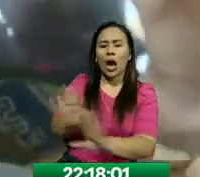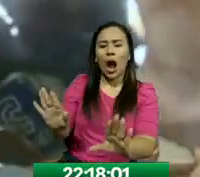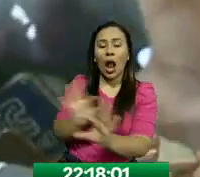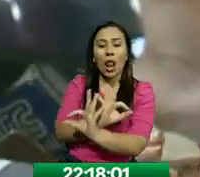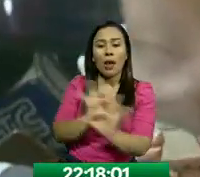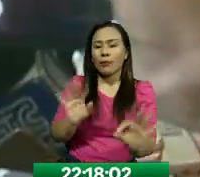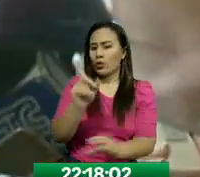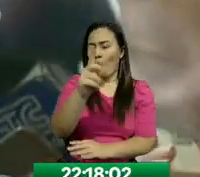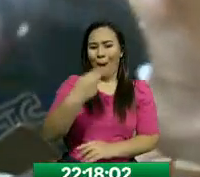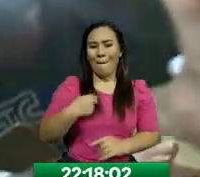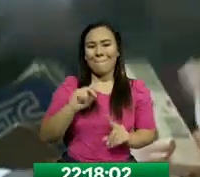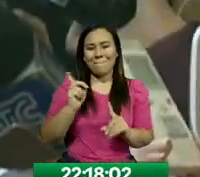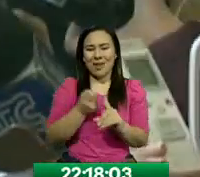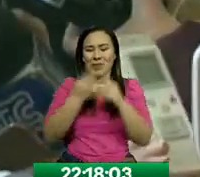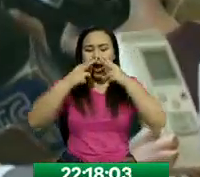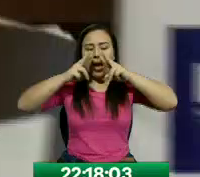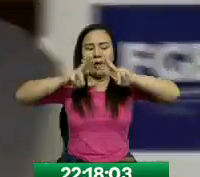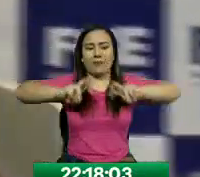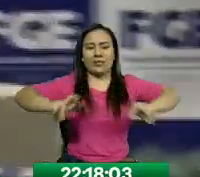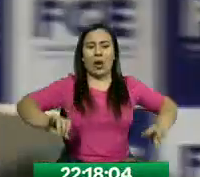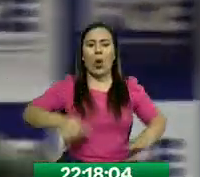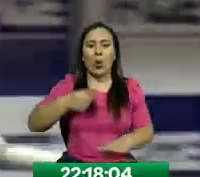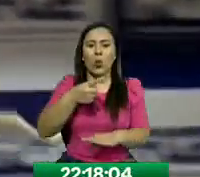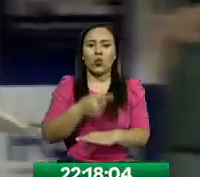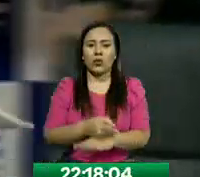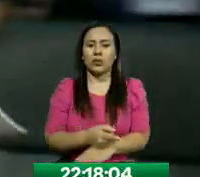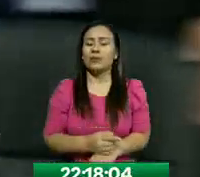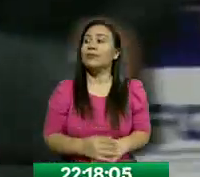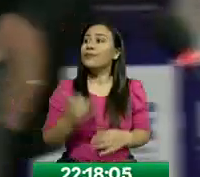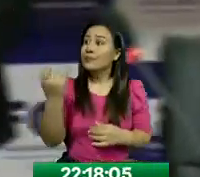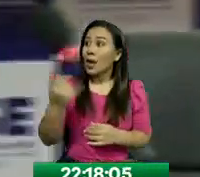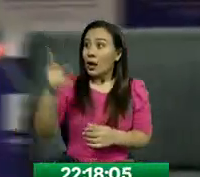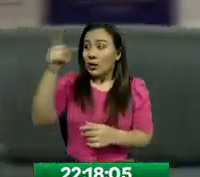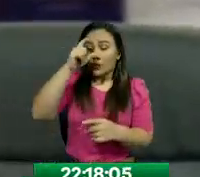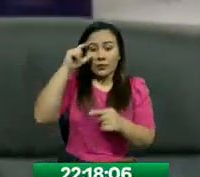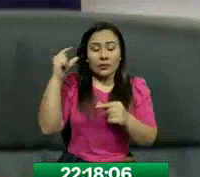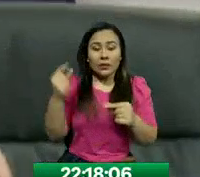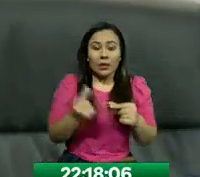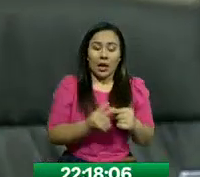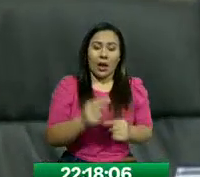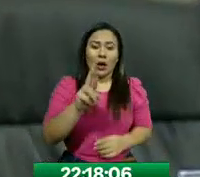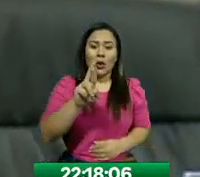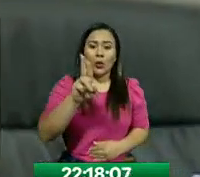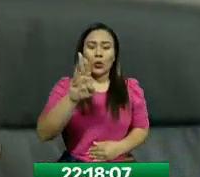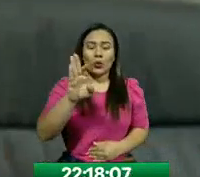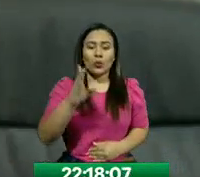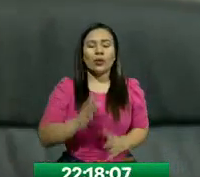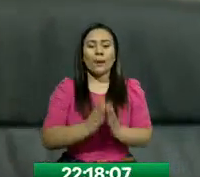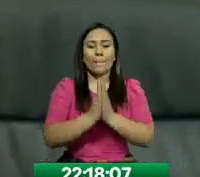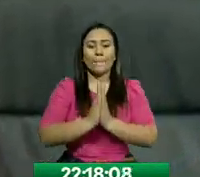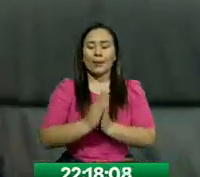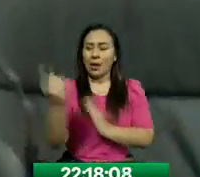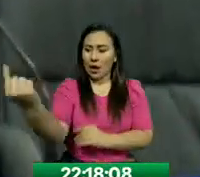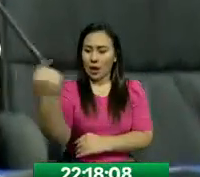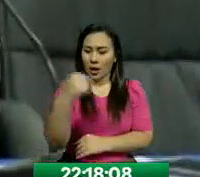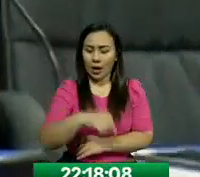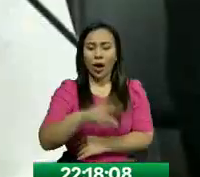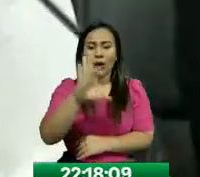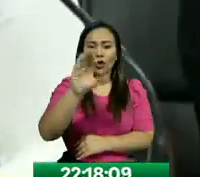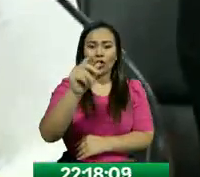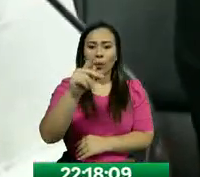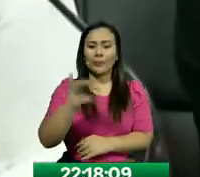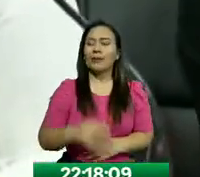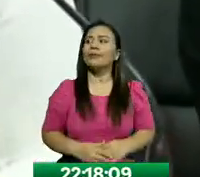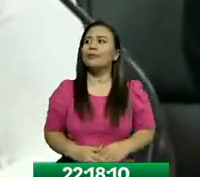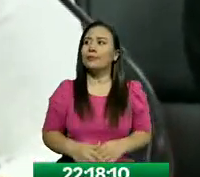será analizado por el fiscal y por el juez. La fiscal general encargada, Ruth Palacios, exhortó a Topic a acudir a la fiscalía.